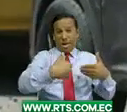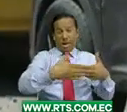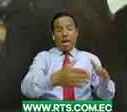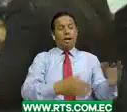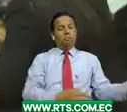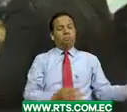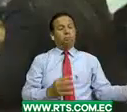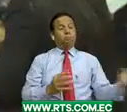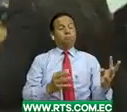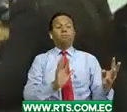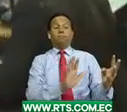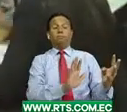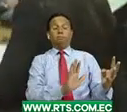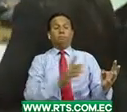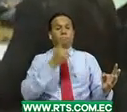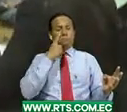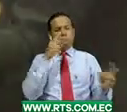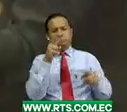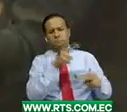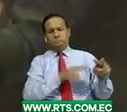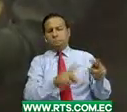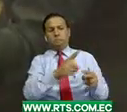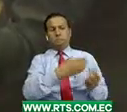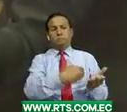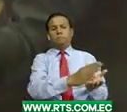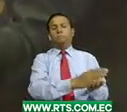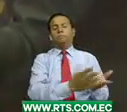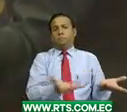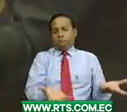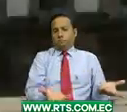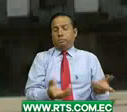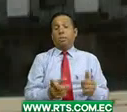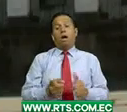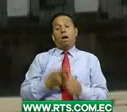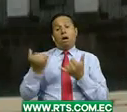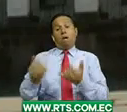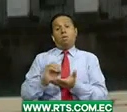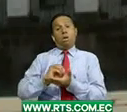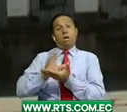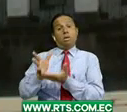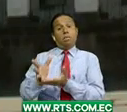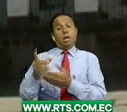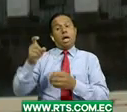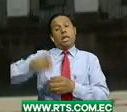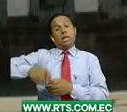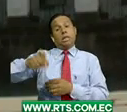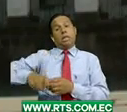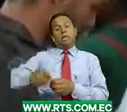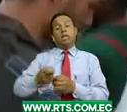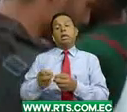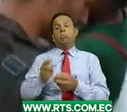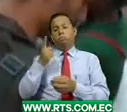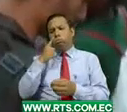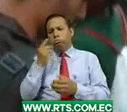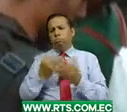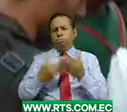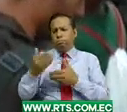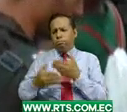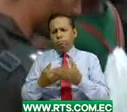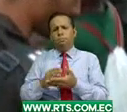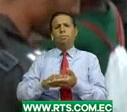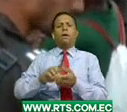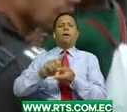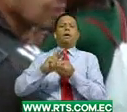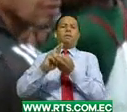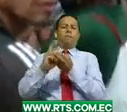en la legislatura se prepara el informe para primer debate de las reformas a la ley que tanto exige el Ejecutivo, informó